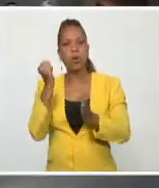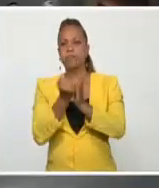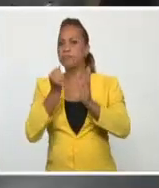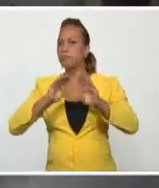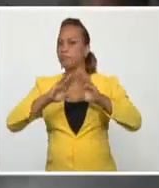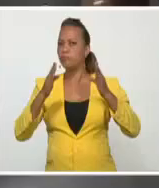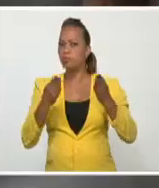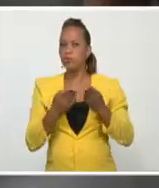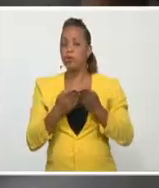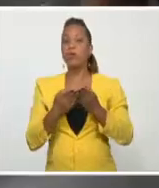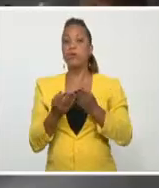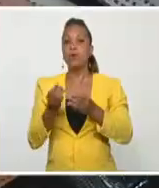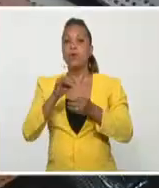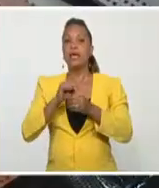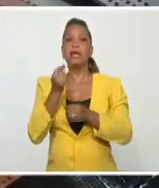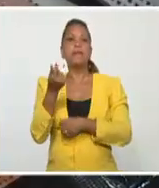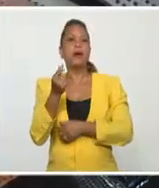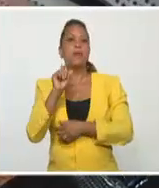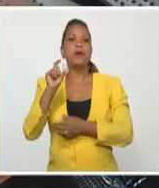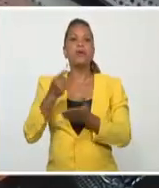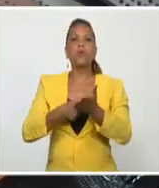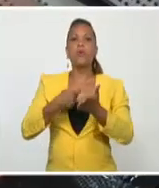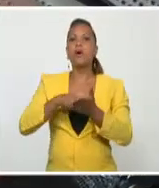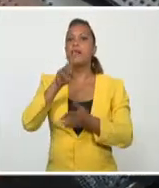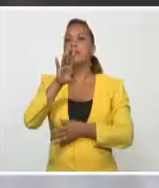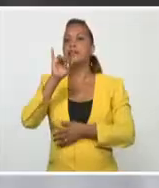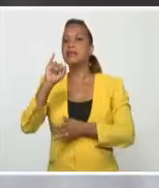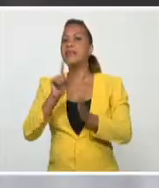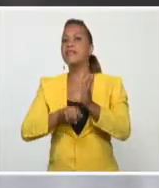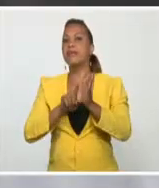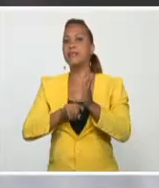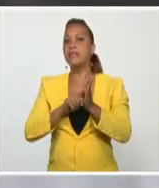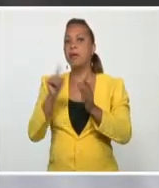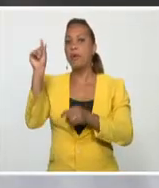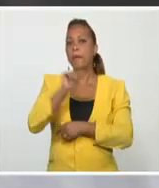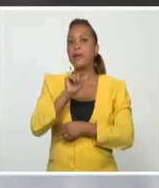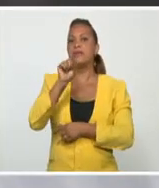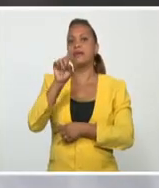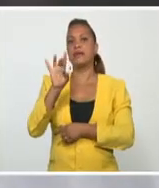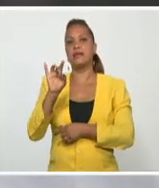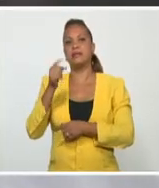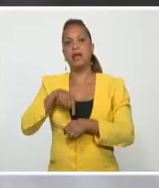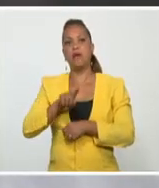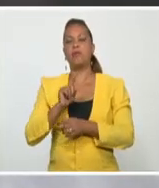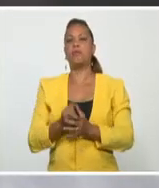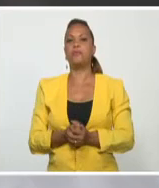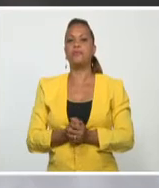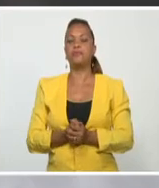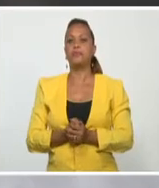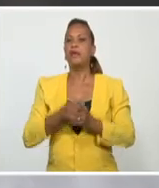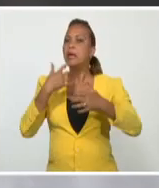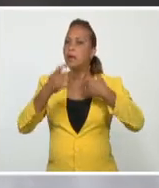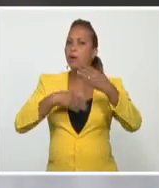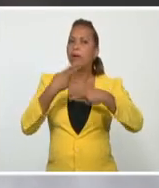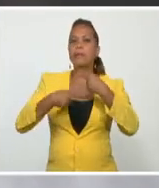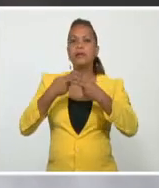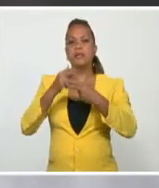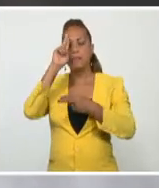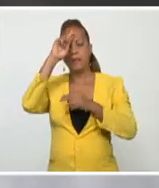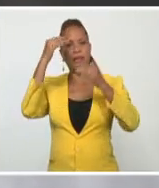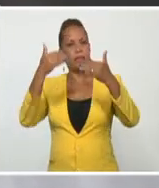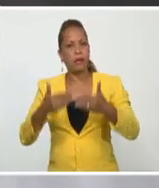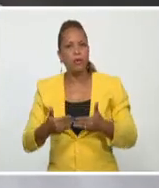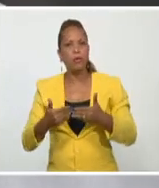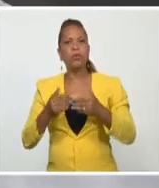nacional reduce el costo de 46 centavos dólar a 15. Comercialización que realizaremos en los sectores de la salud,